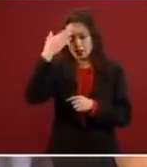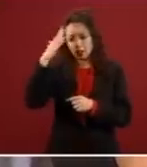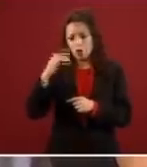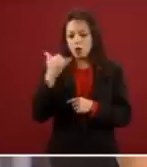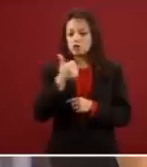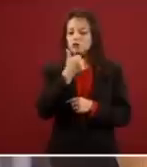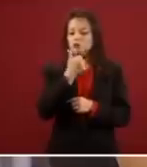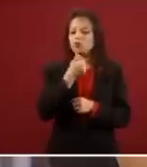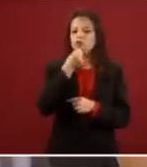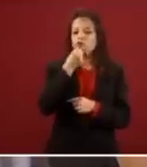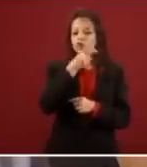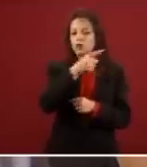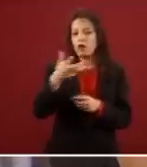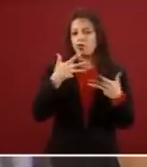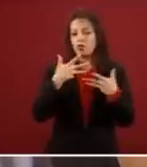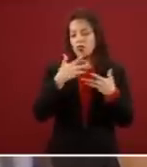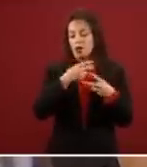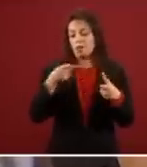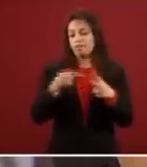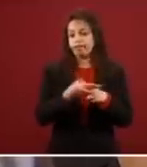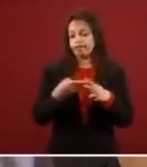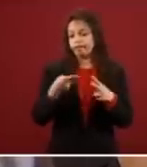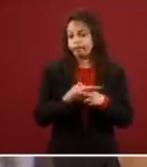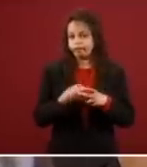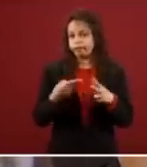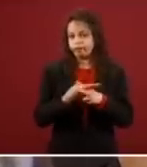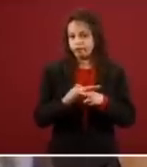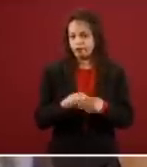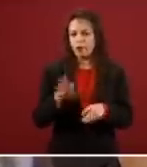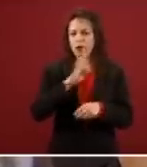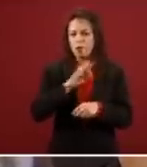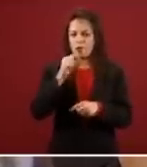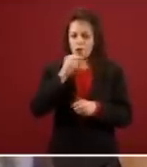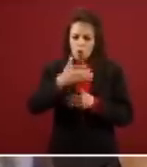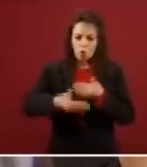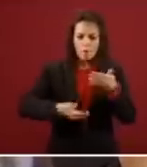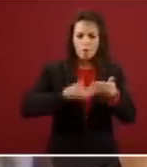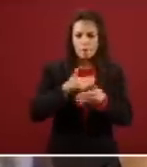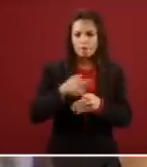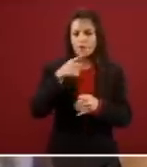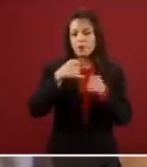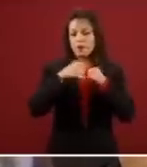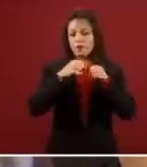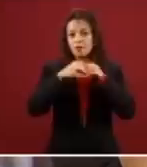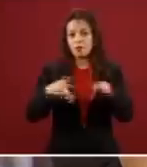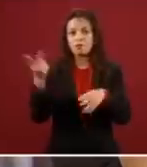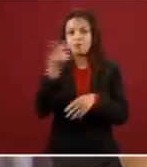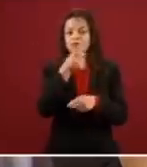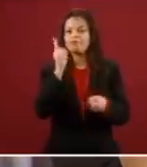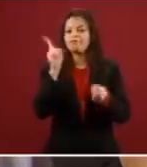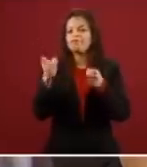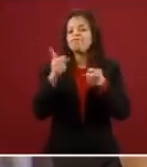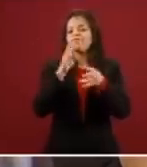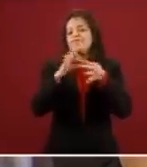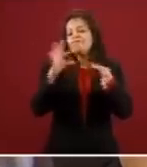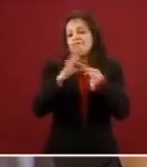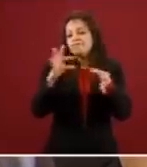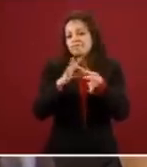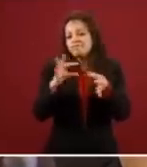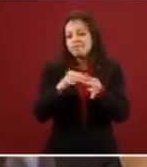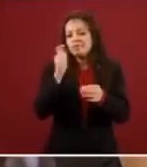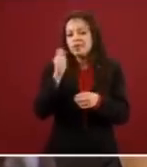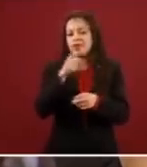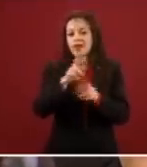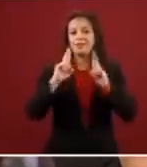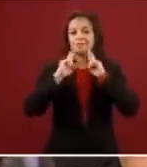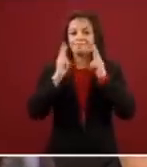6 niños masacrados, si nos pudiera compartir alguna información sobre lo que se habló en esta reunión.